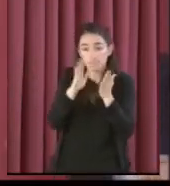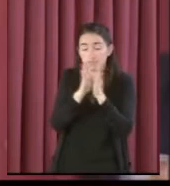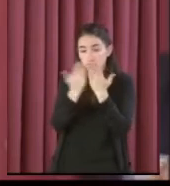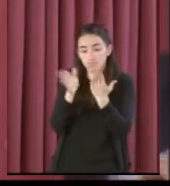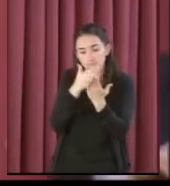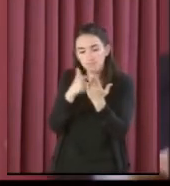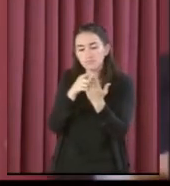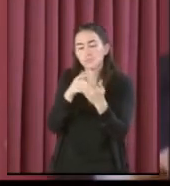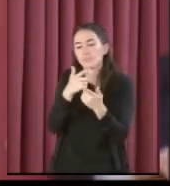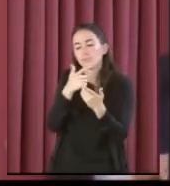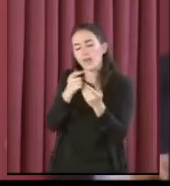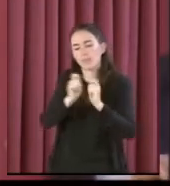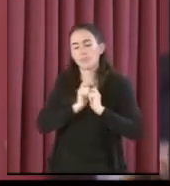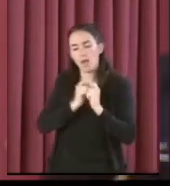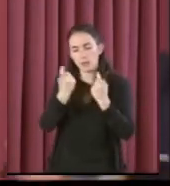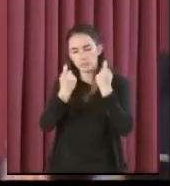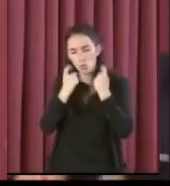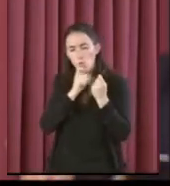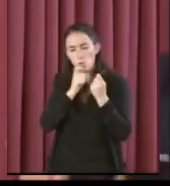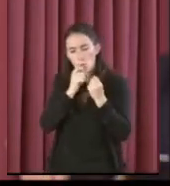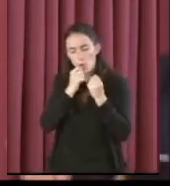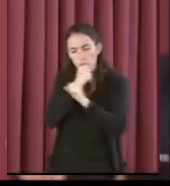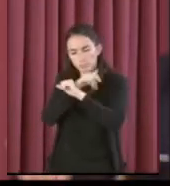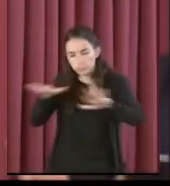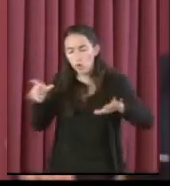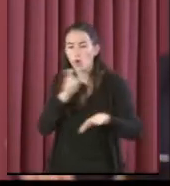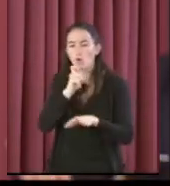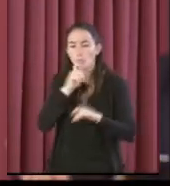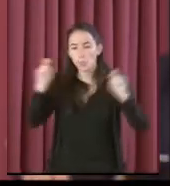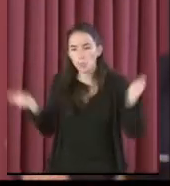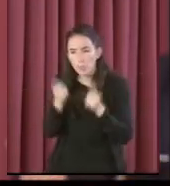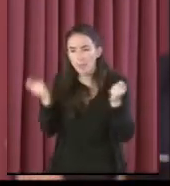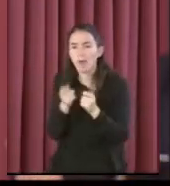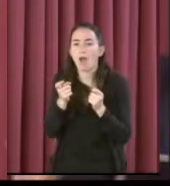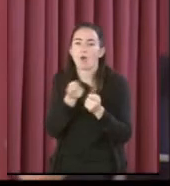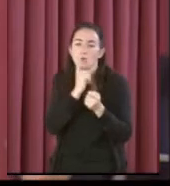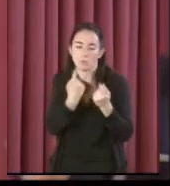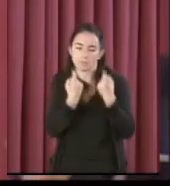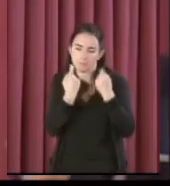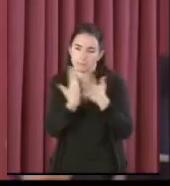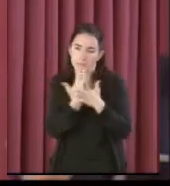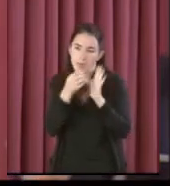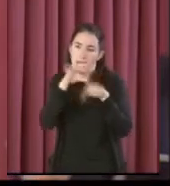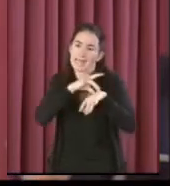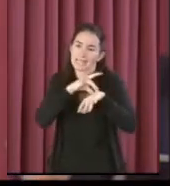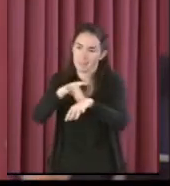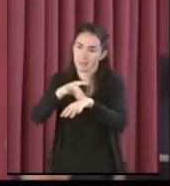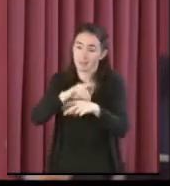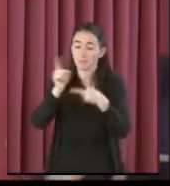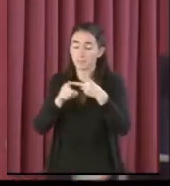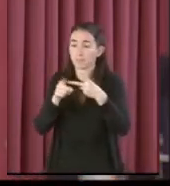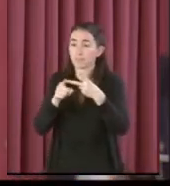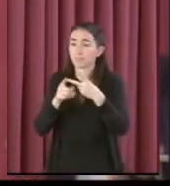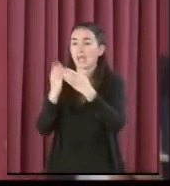las campañas de comunicación y publicitarias de nuestro comercio de ciudad. Y el segundo de ellos es el estudio sobre el